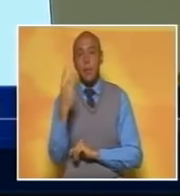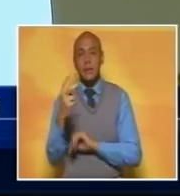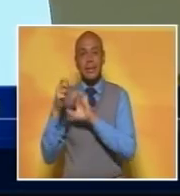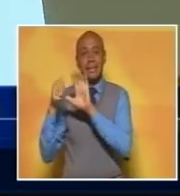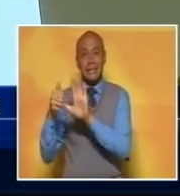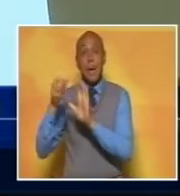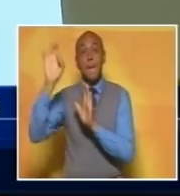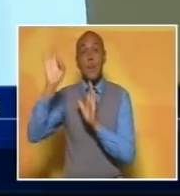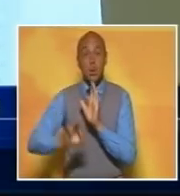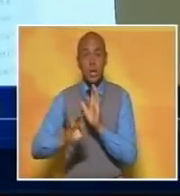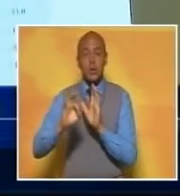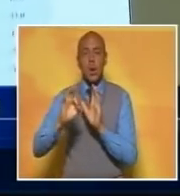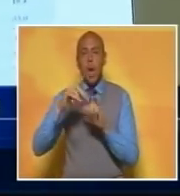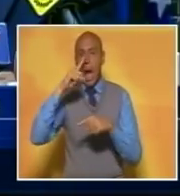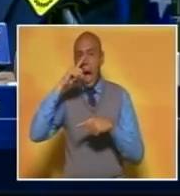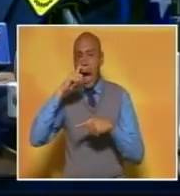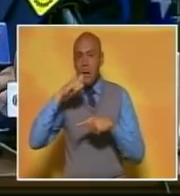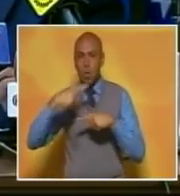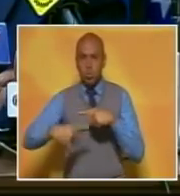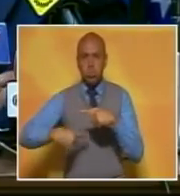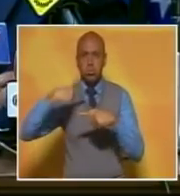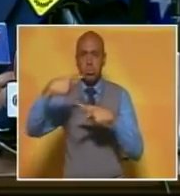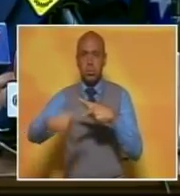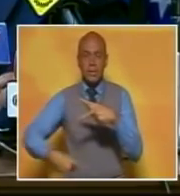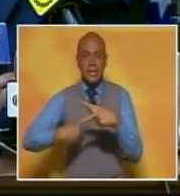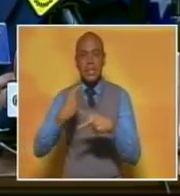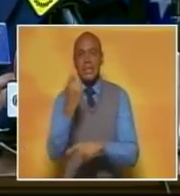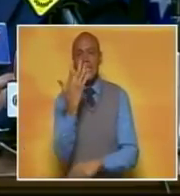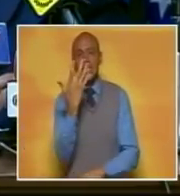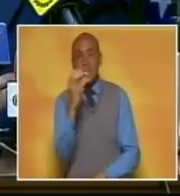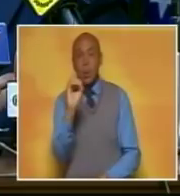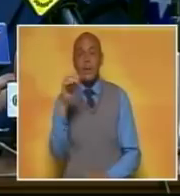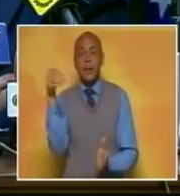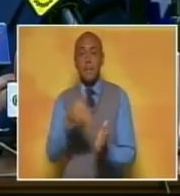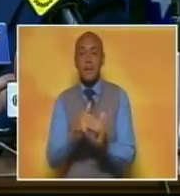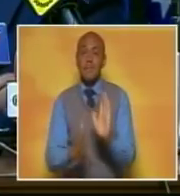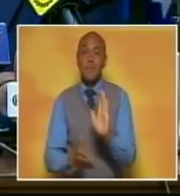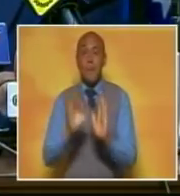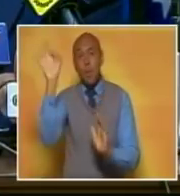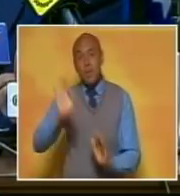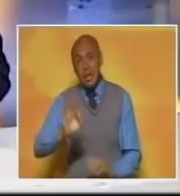3.326% y la interanual a un índice superior al 50.000%.